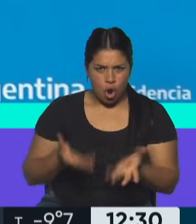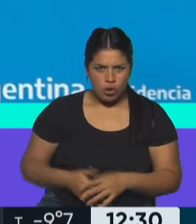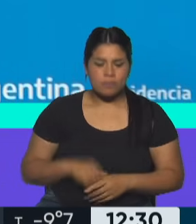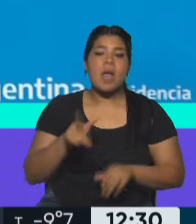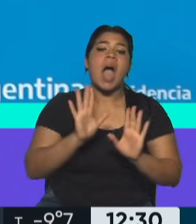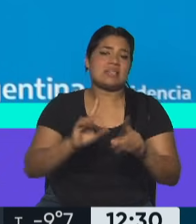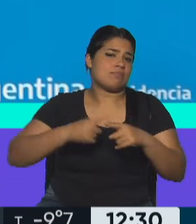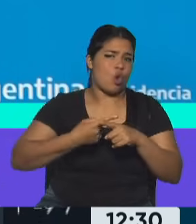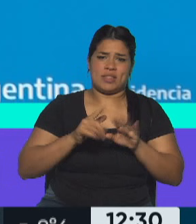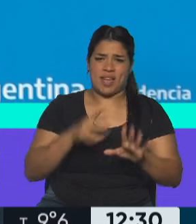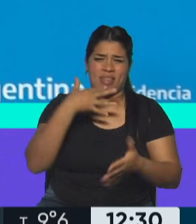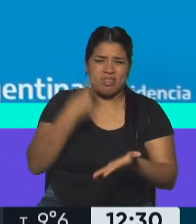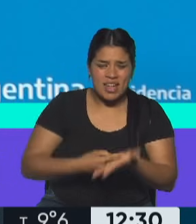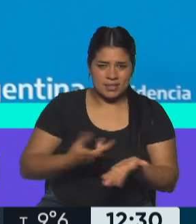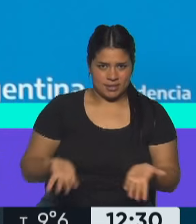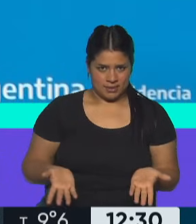adelante las medidas. Pensar